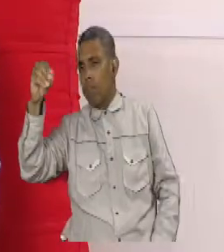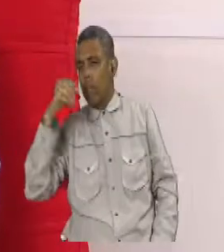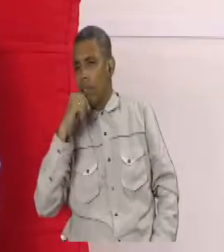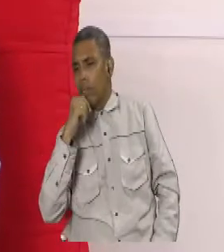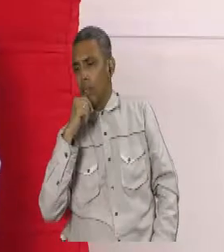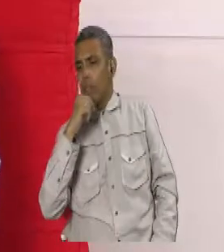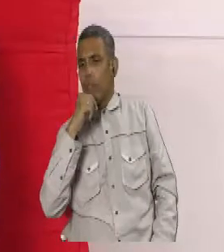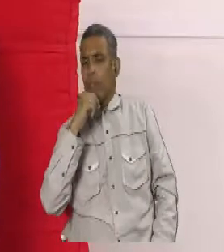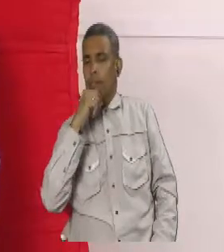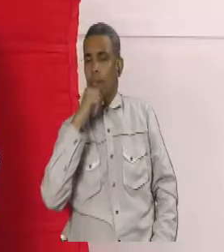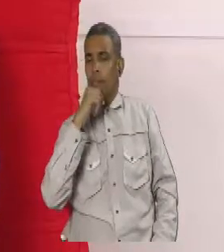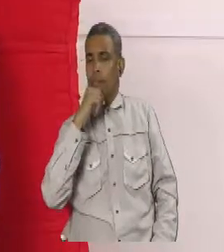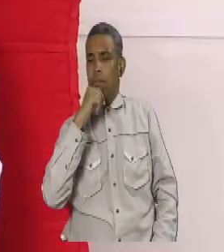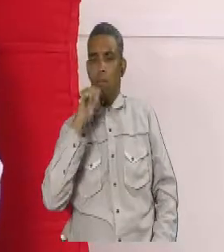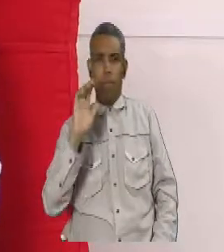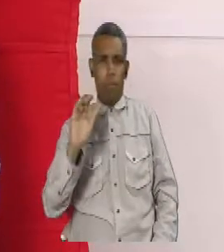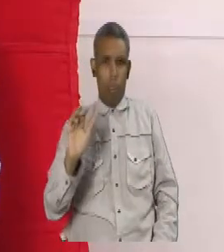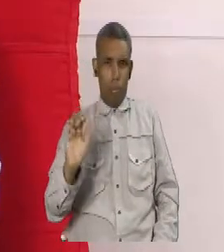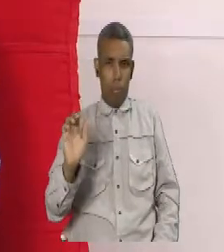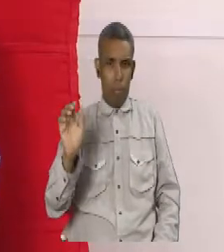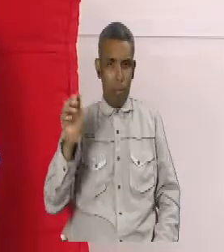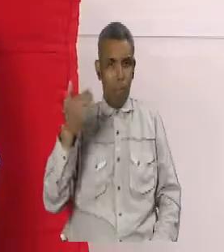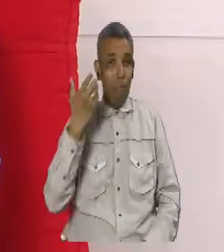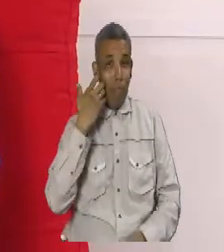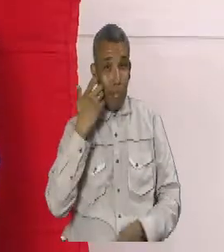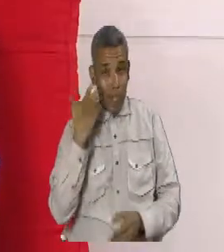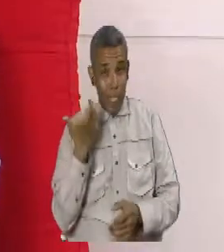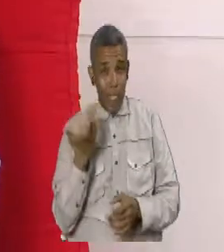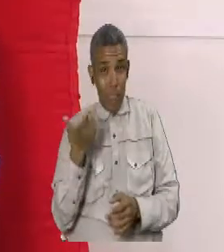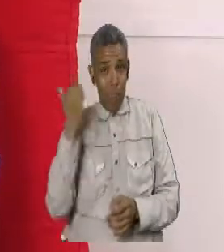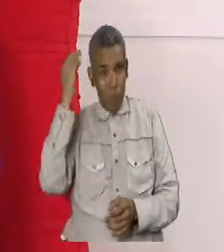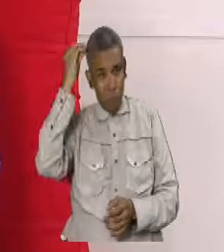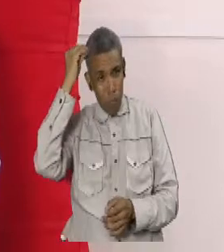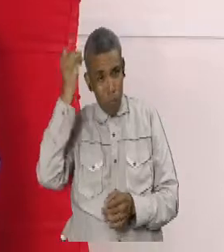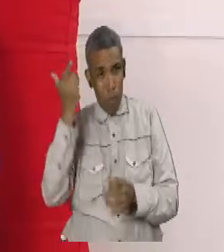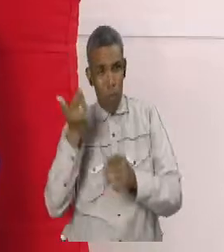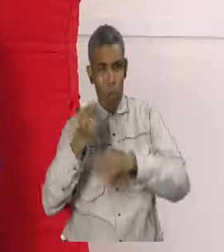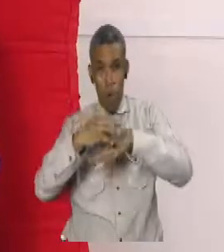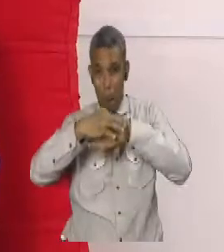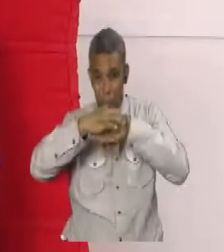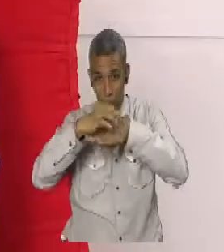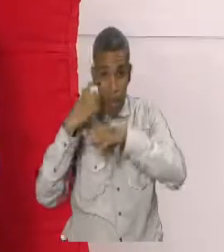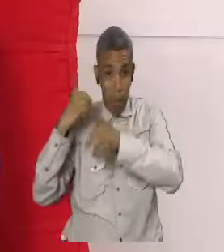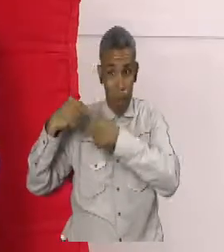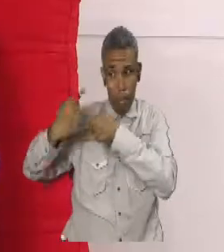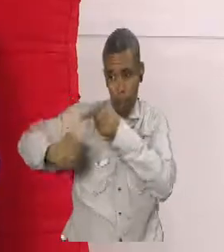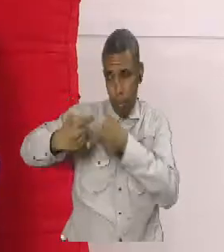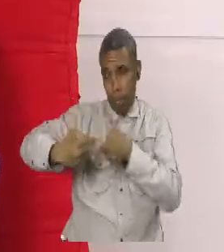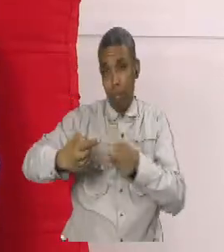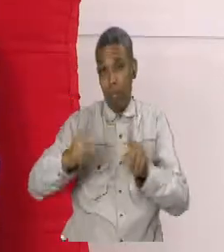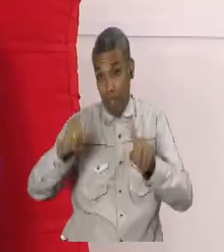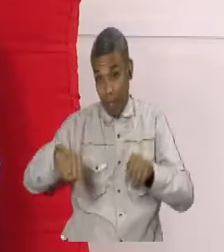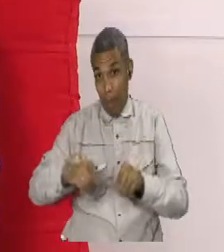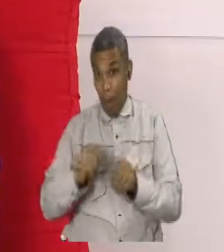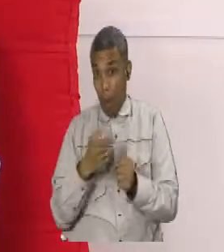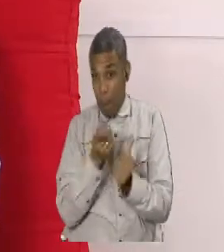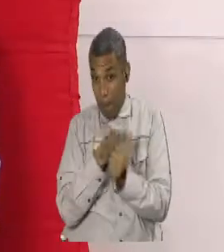cicatrizal, ¿sí? Que tiene que ver con enfermedades sistémicas, y yo ya puedo atacarla de tal modo. Ahí es cuando hago